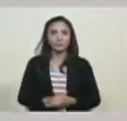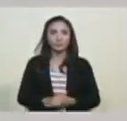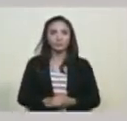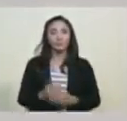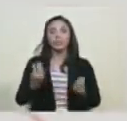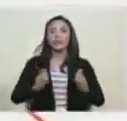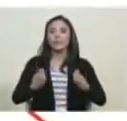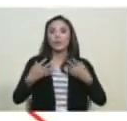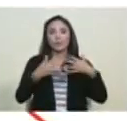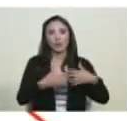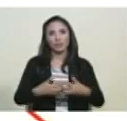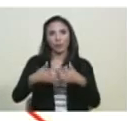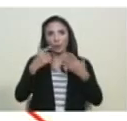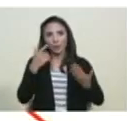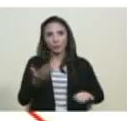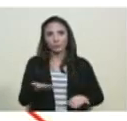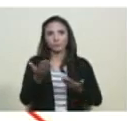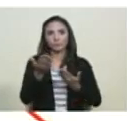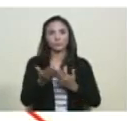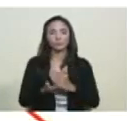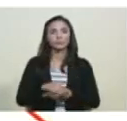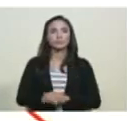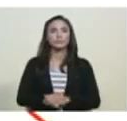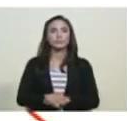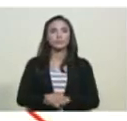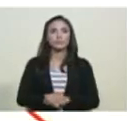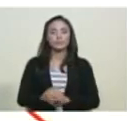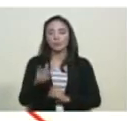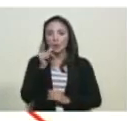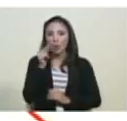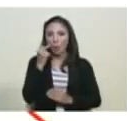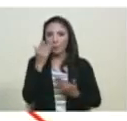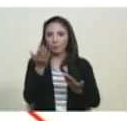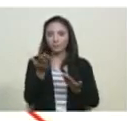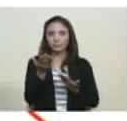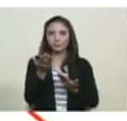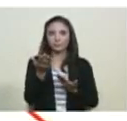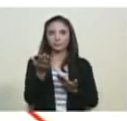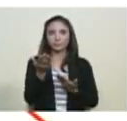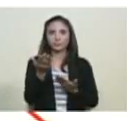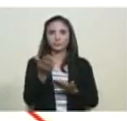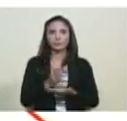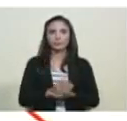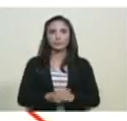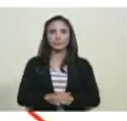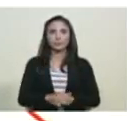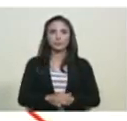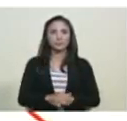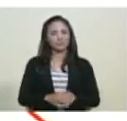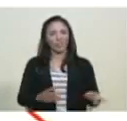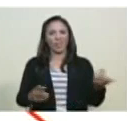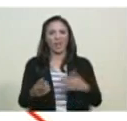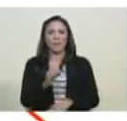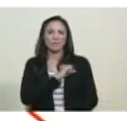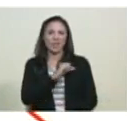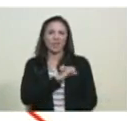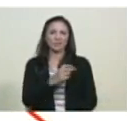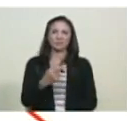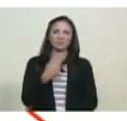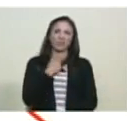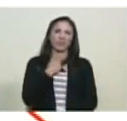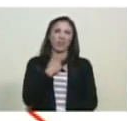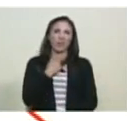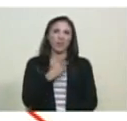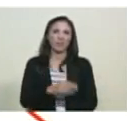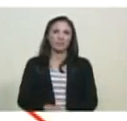los Estados Unidos. Tenemos que lograrlo. Osman Alexis Delgado Taboski, cobarde. Es un